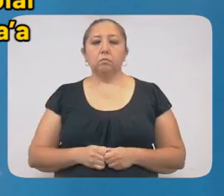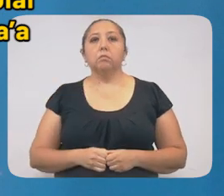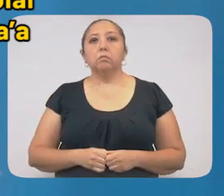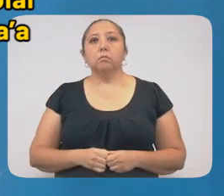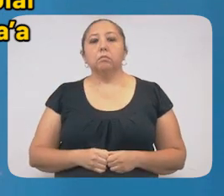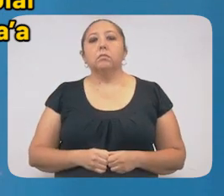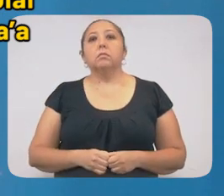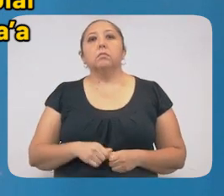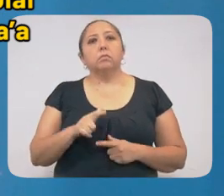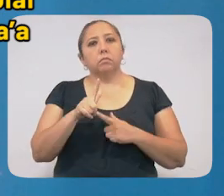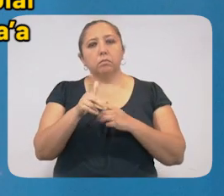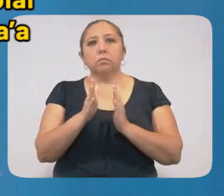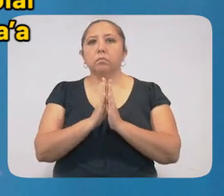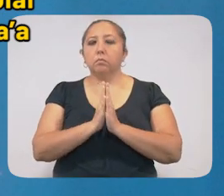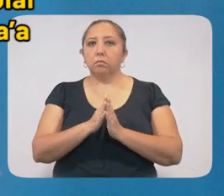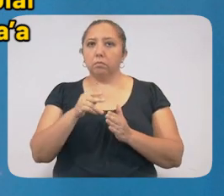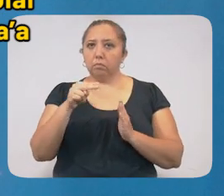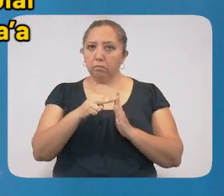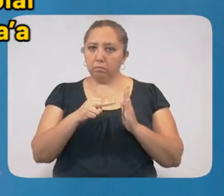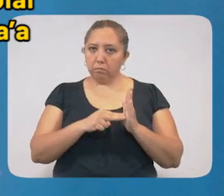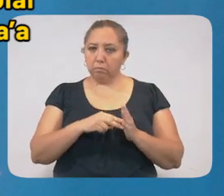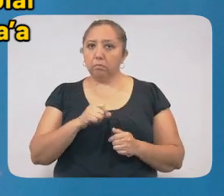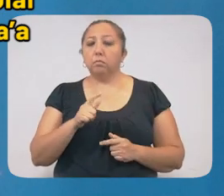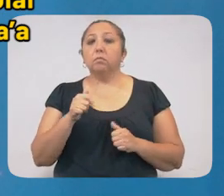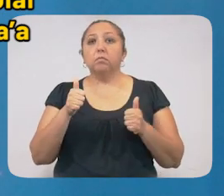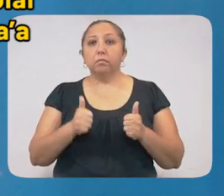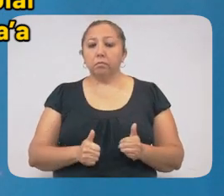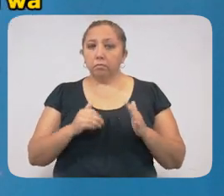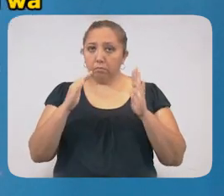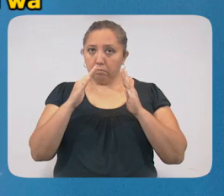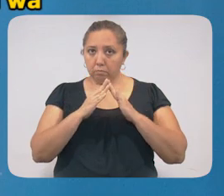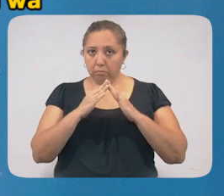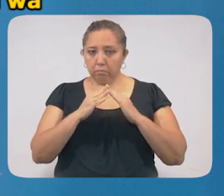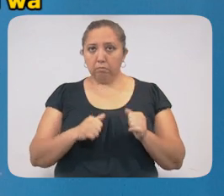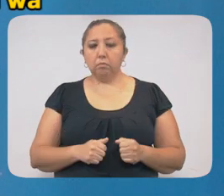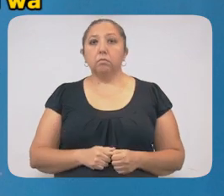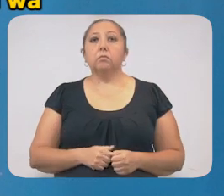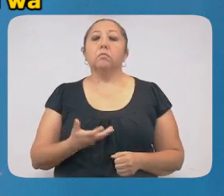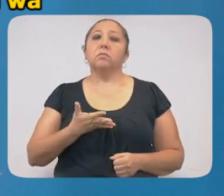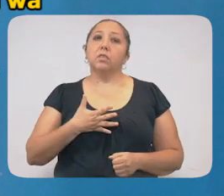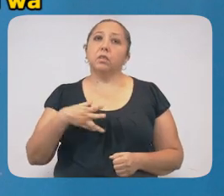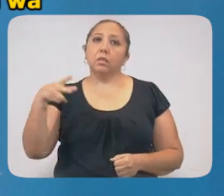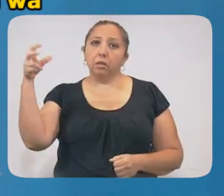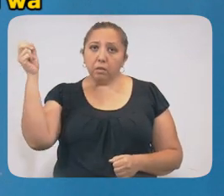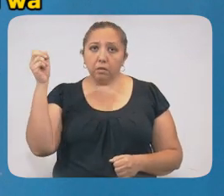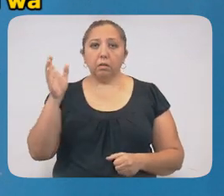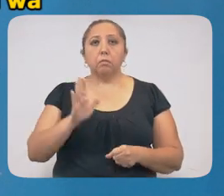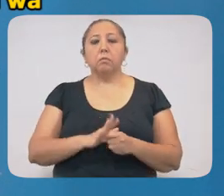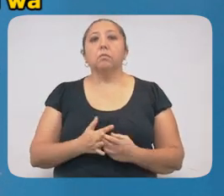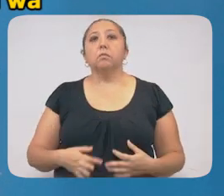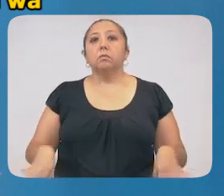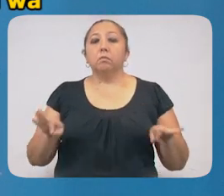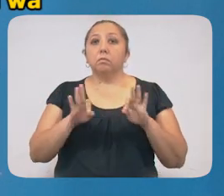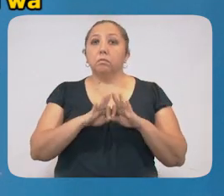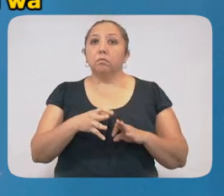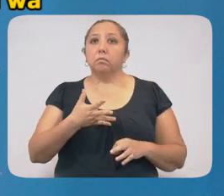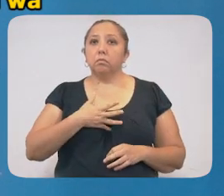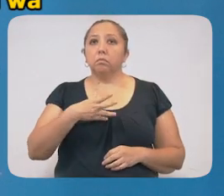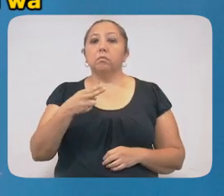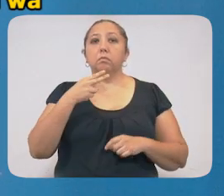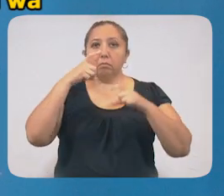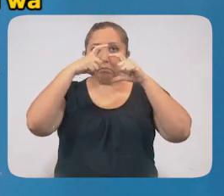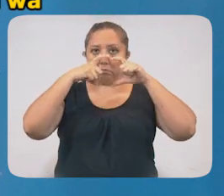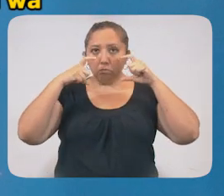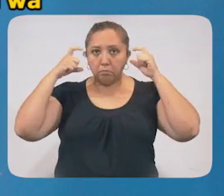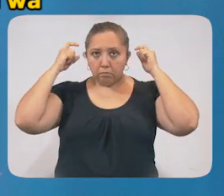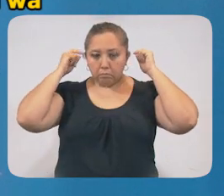Los invitamos a seguirlas de manera estricta y a quedarse en sus casas. Los que tienen que salir de manera indispensable tienen que usar el